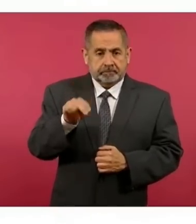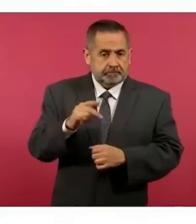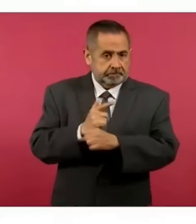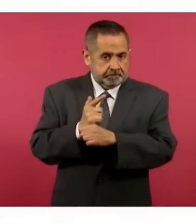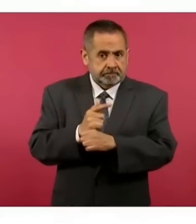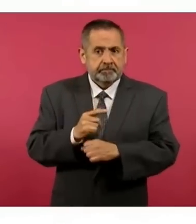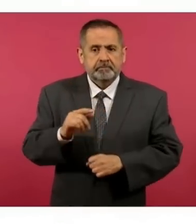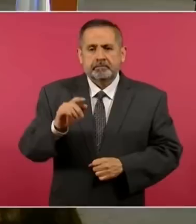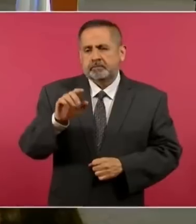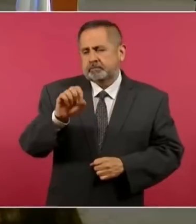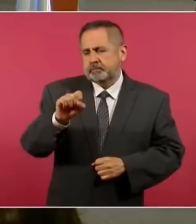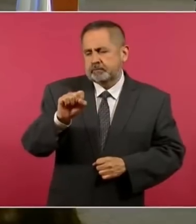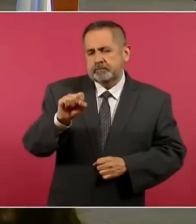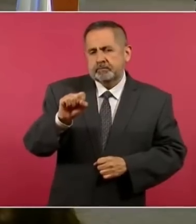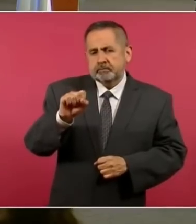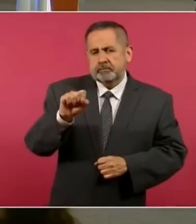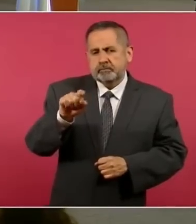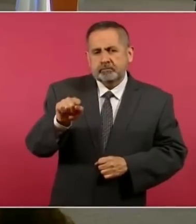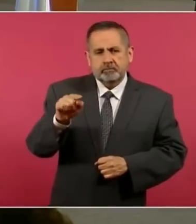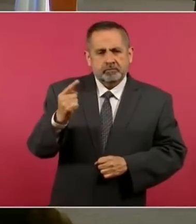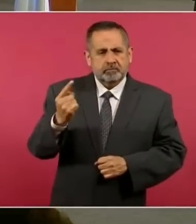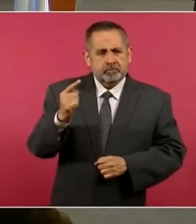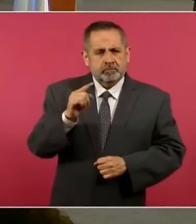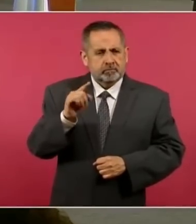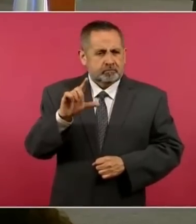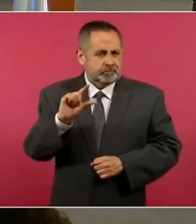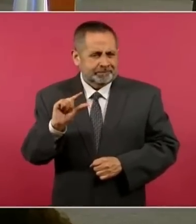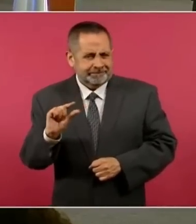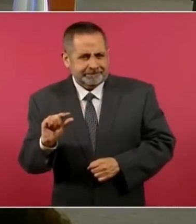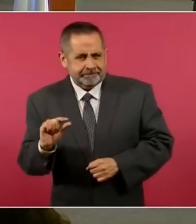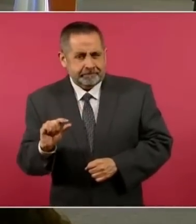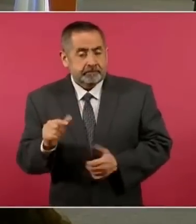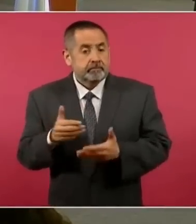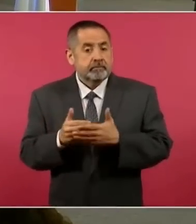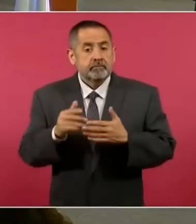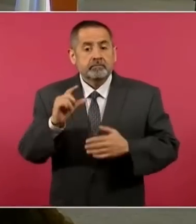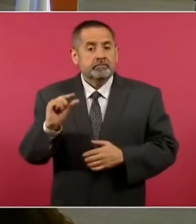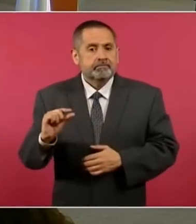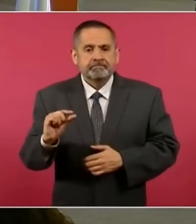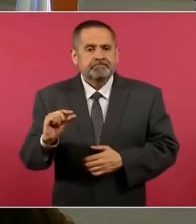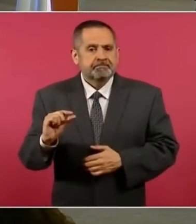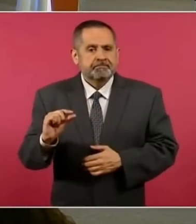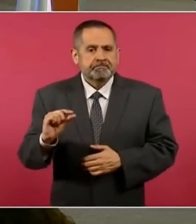Nieto 60% de devaluación y nosotros